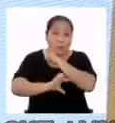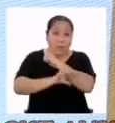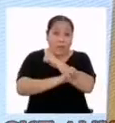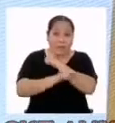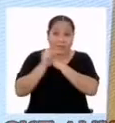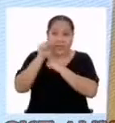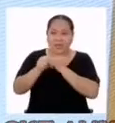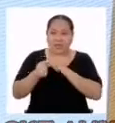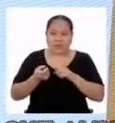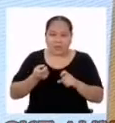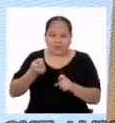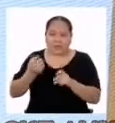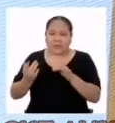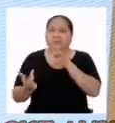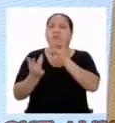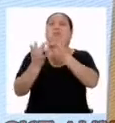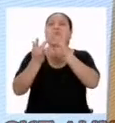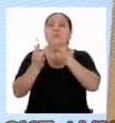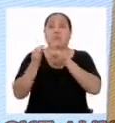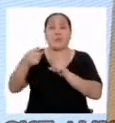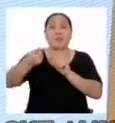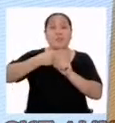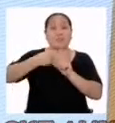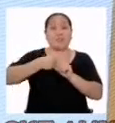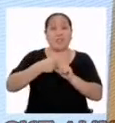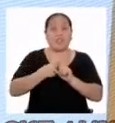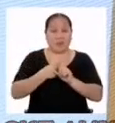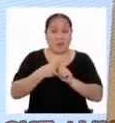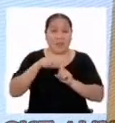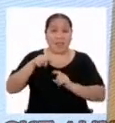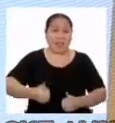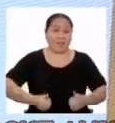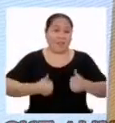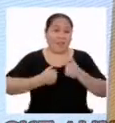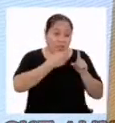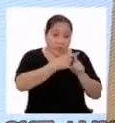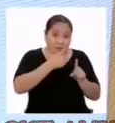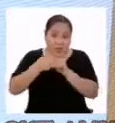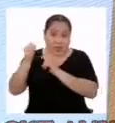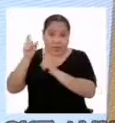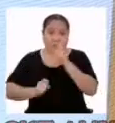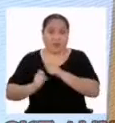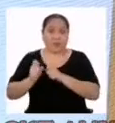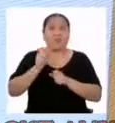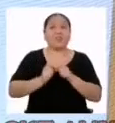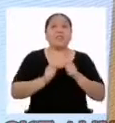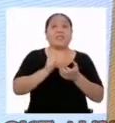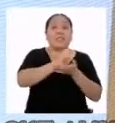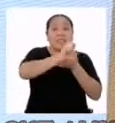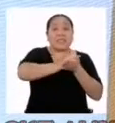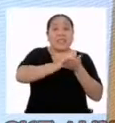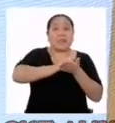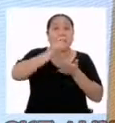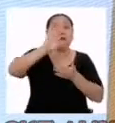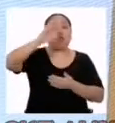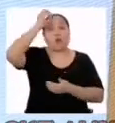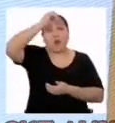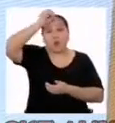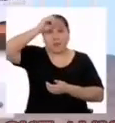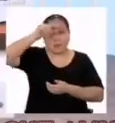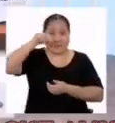hayan impactado positivamente en la vida de las demás personas y escribe un comentario al